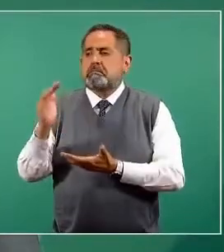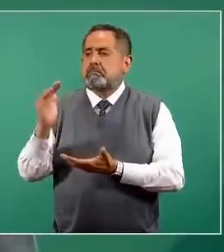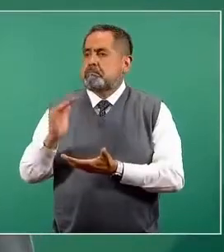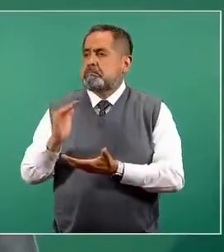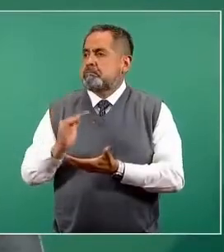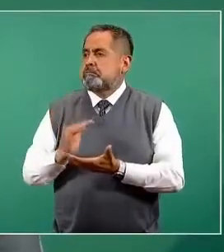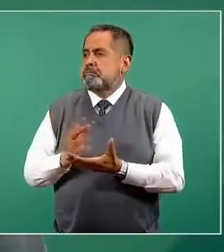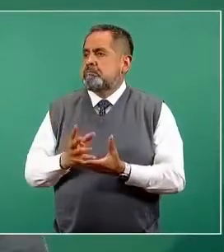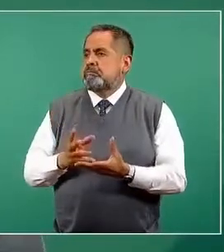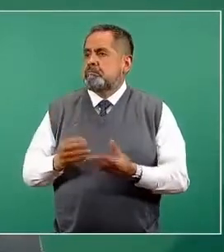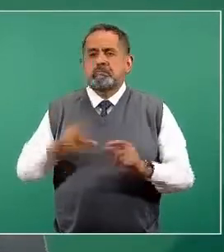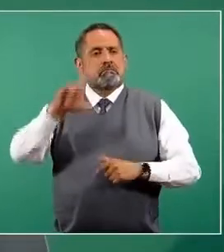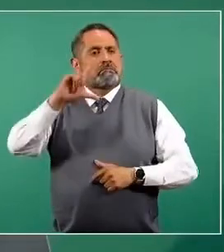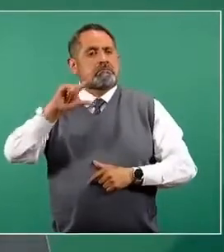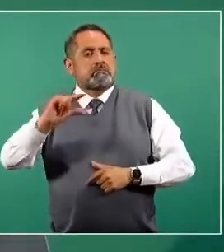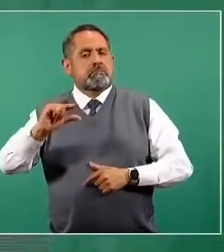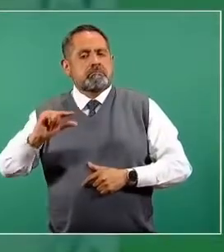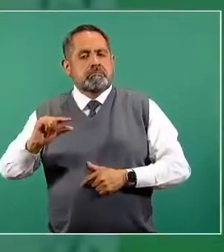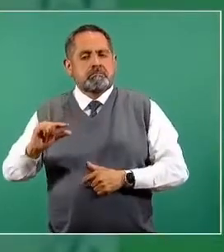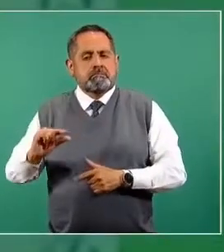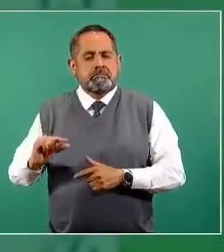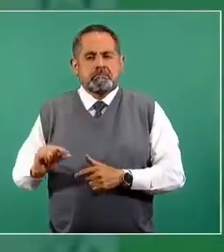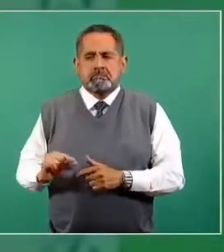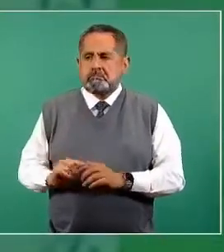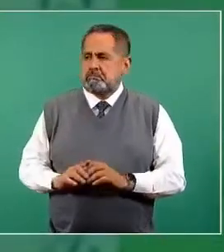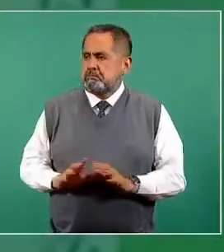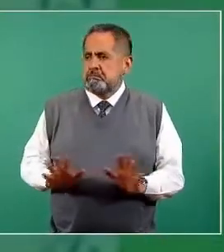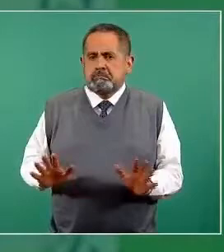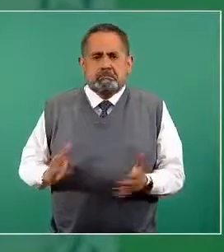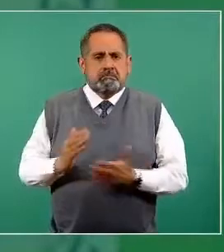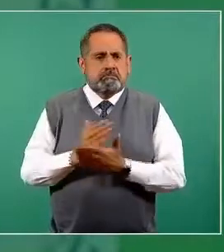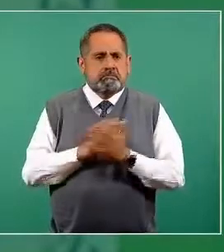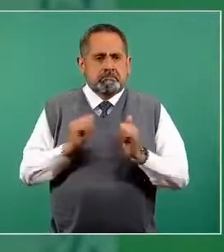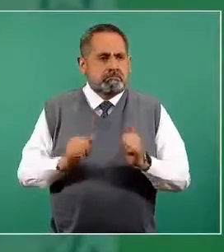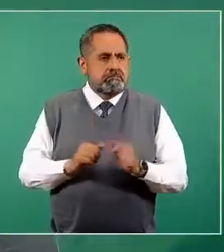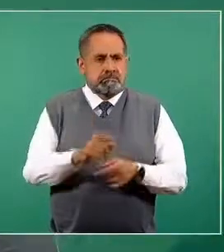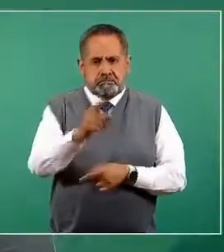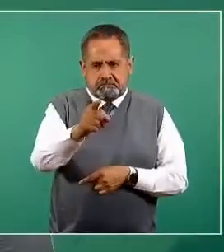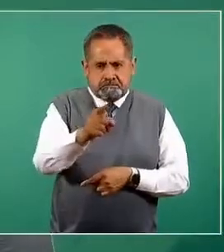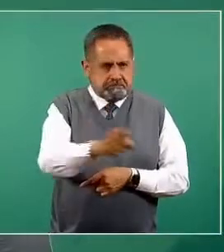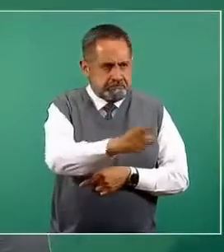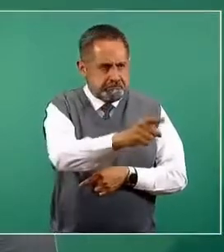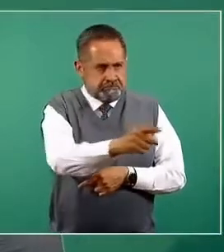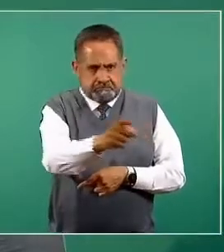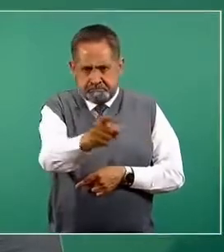más rápidamente va a disminuir el riesgo de que cada una de las personas, usted,